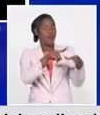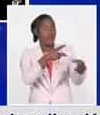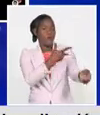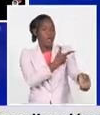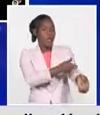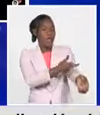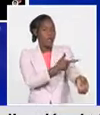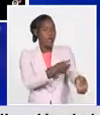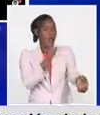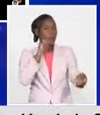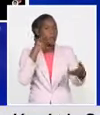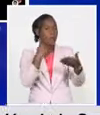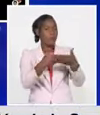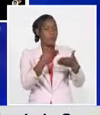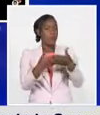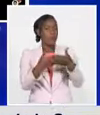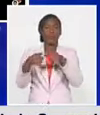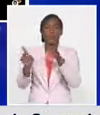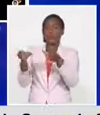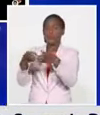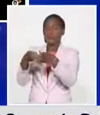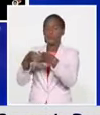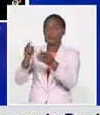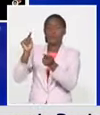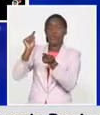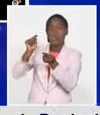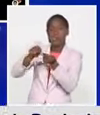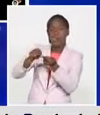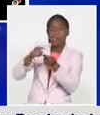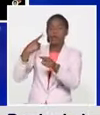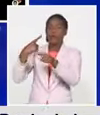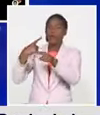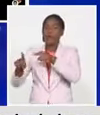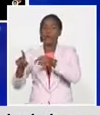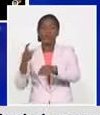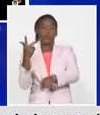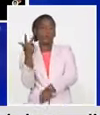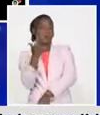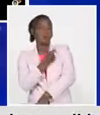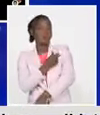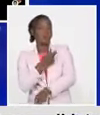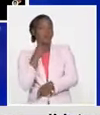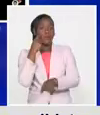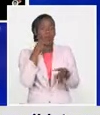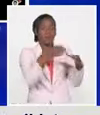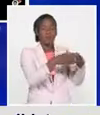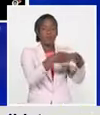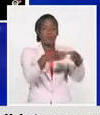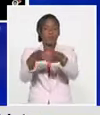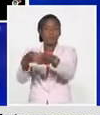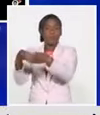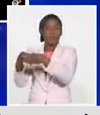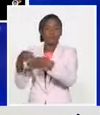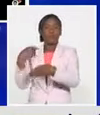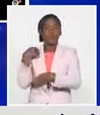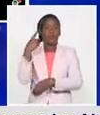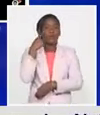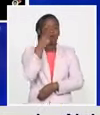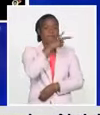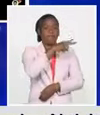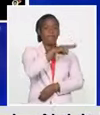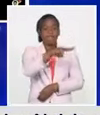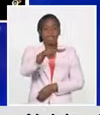evalúa. Algunos no pueden pasar al segundo proceso, que ya es, digamos que era la evolución